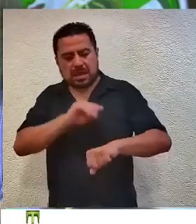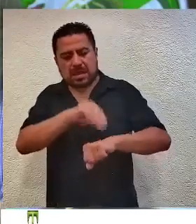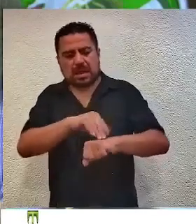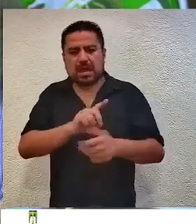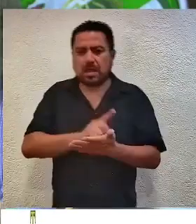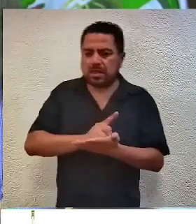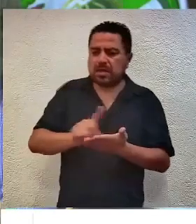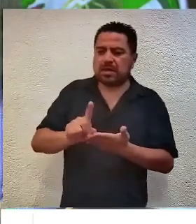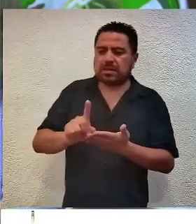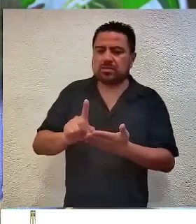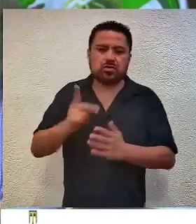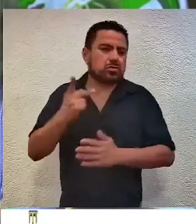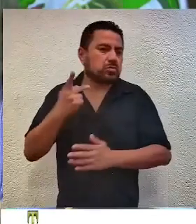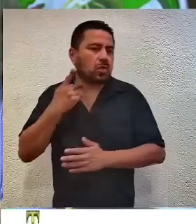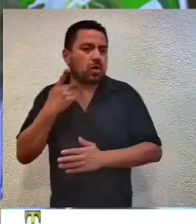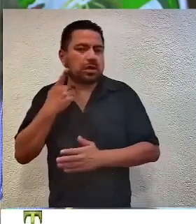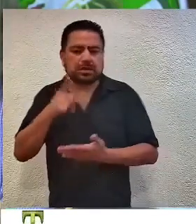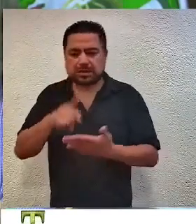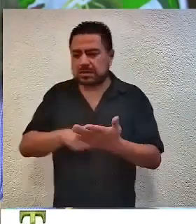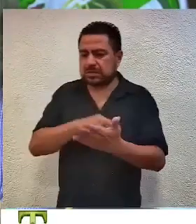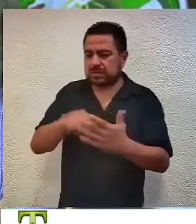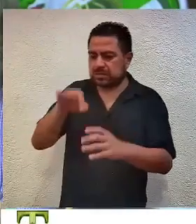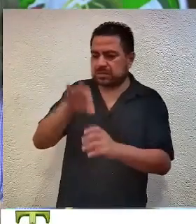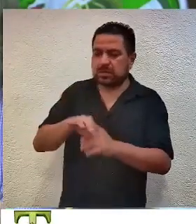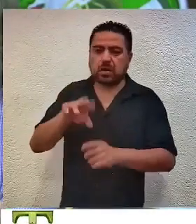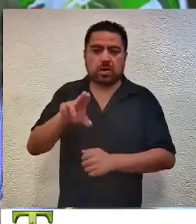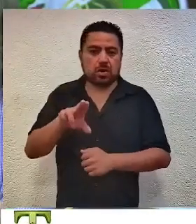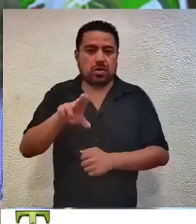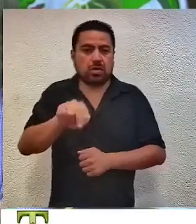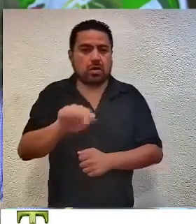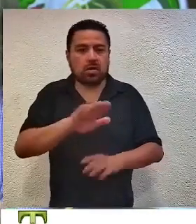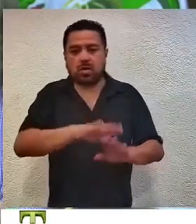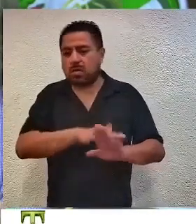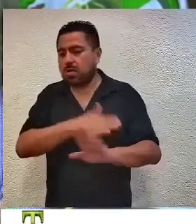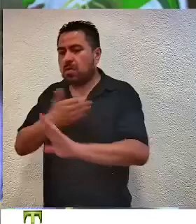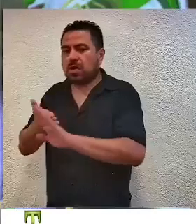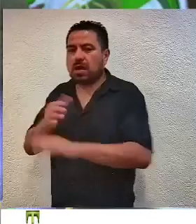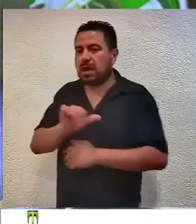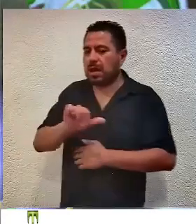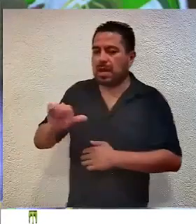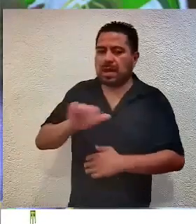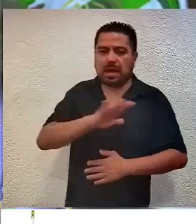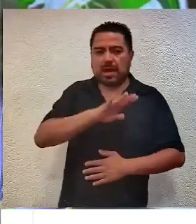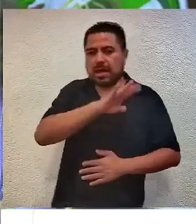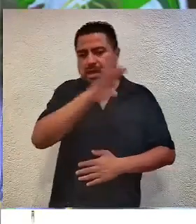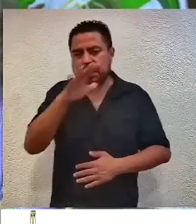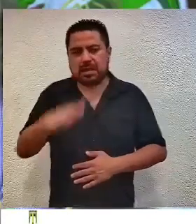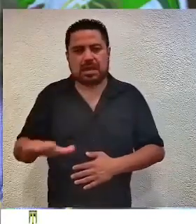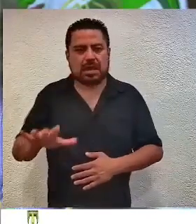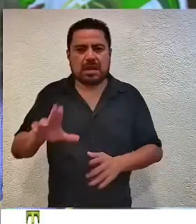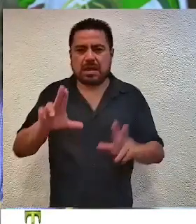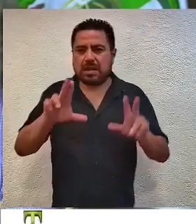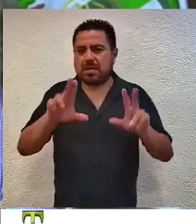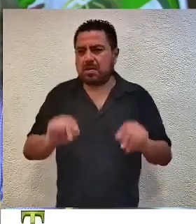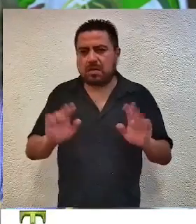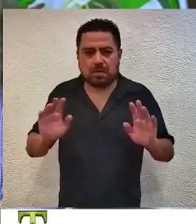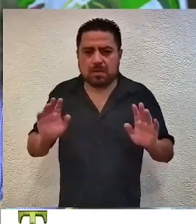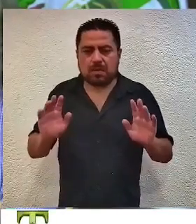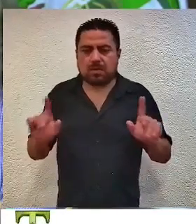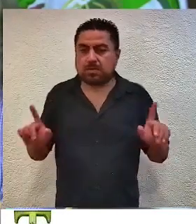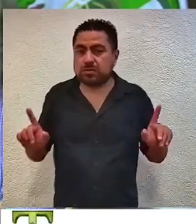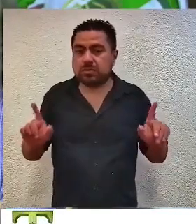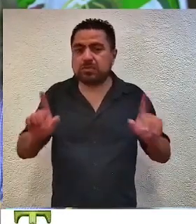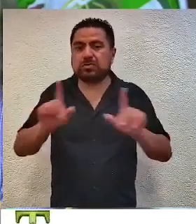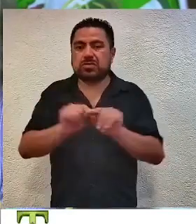derechos político-electorales, no la violencia en general en razón de género. Solo